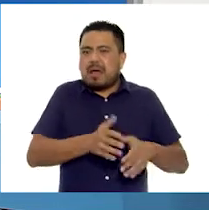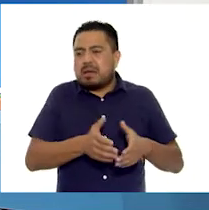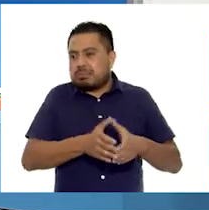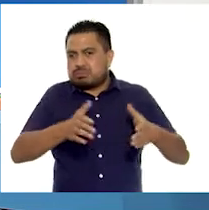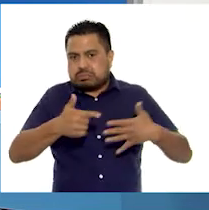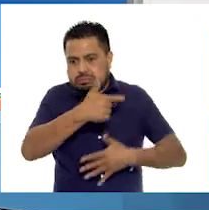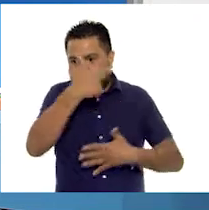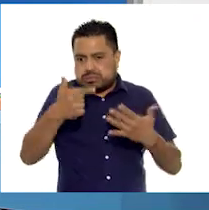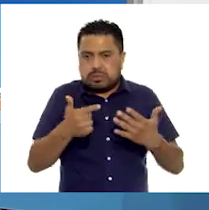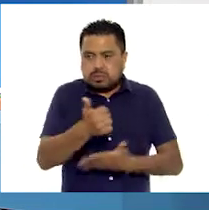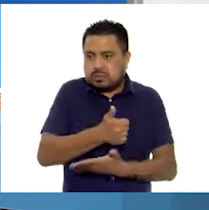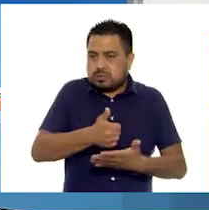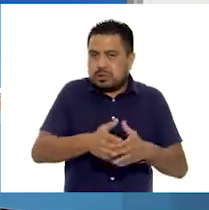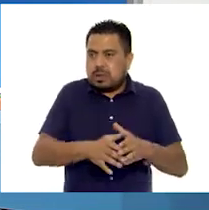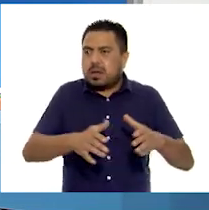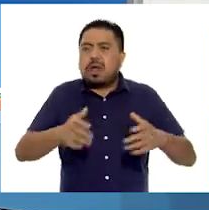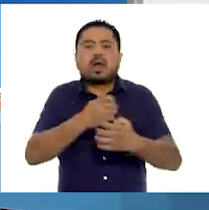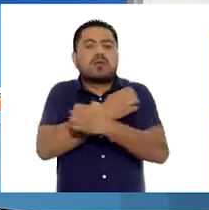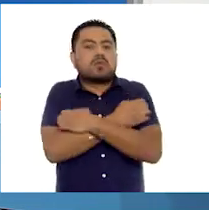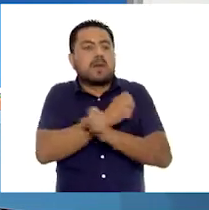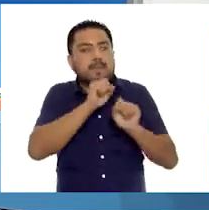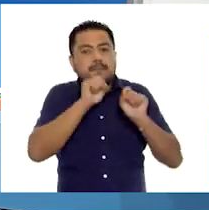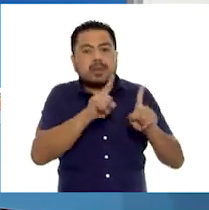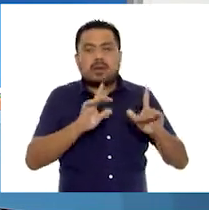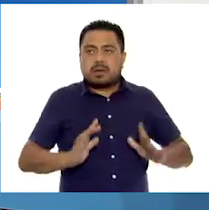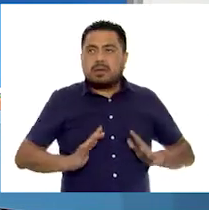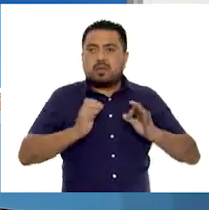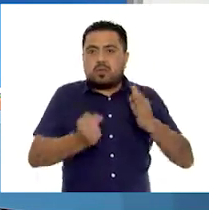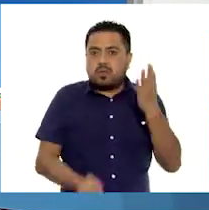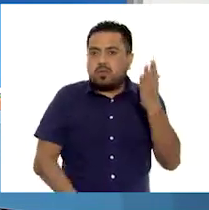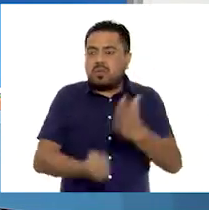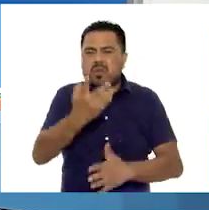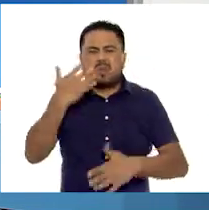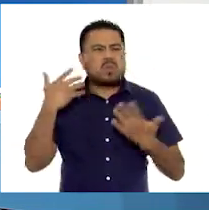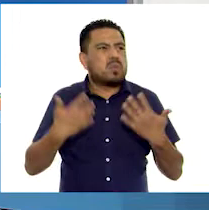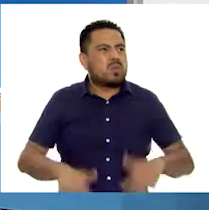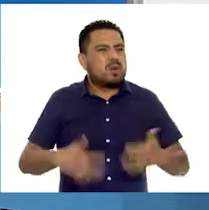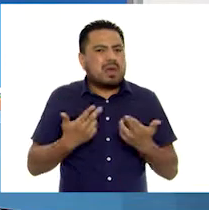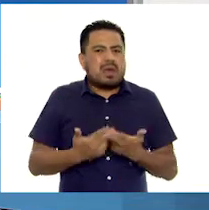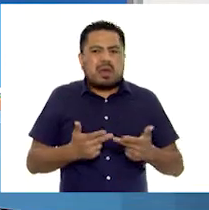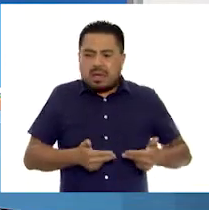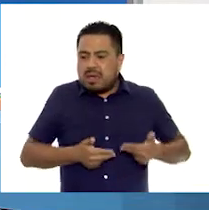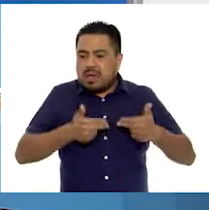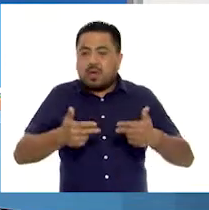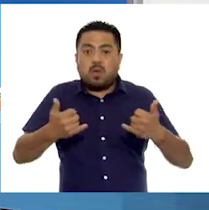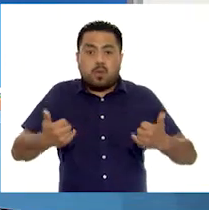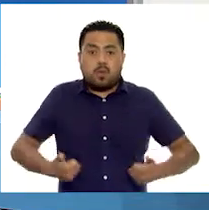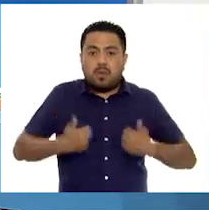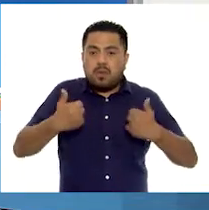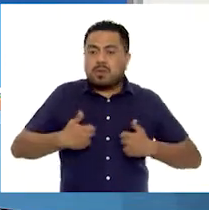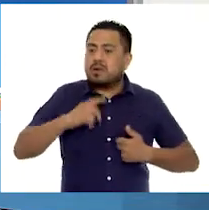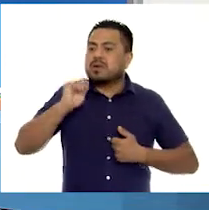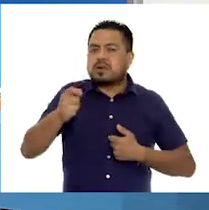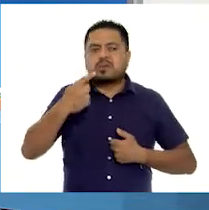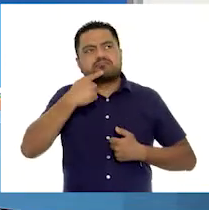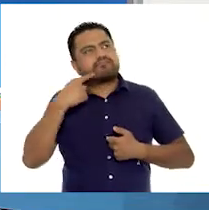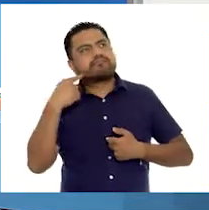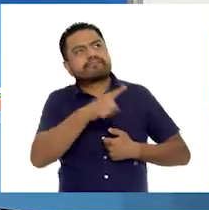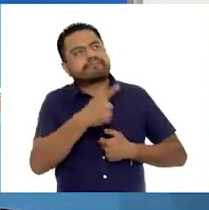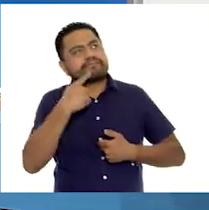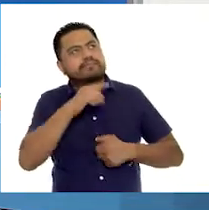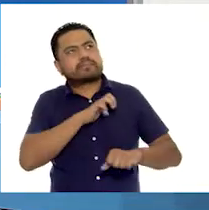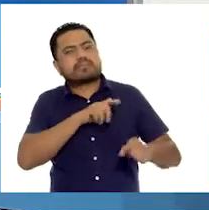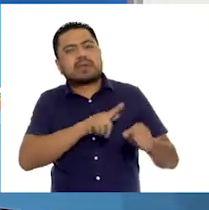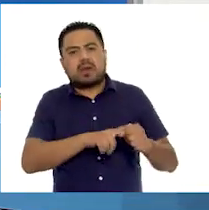y obviamente de la educación surge una nueva y numerosísima generación de jóvenes que tenían demandas particulares